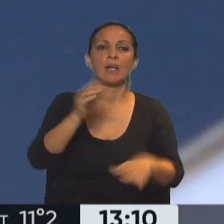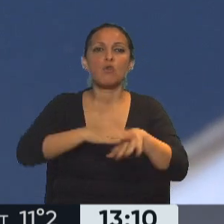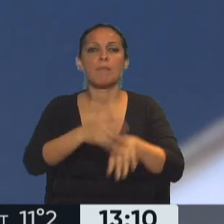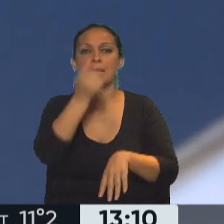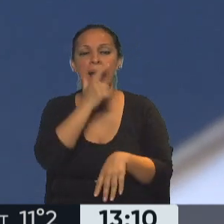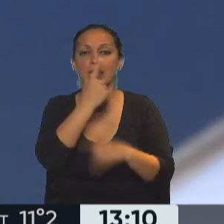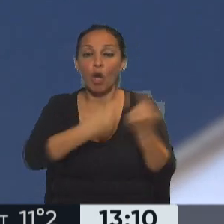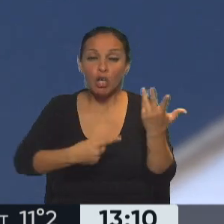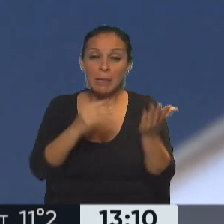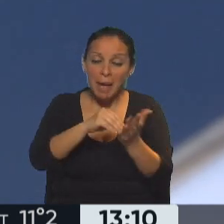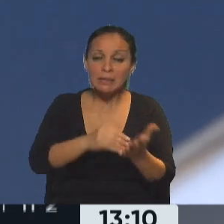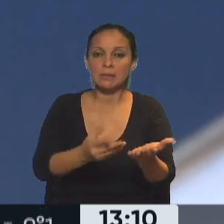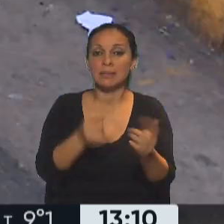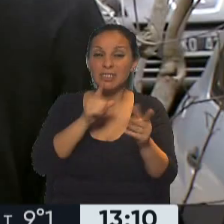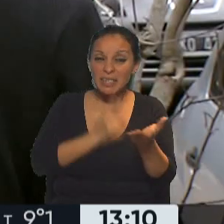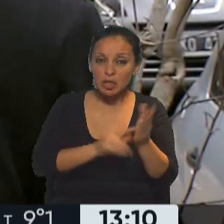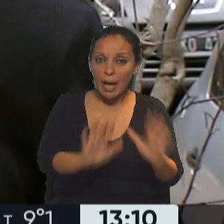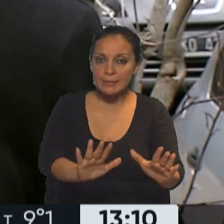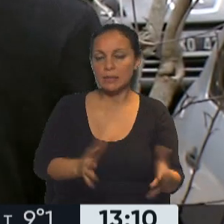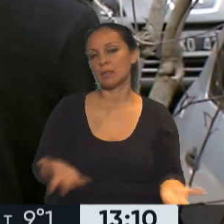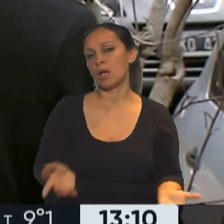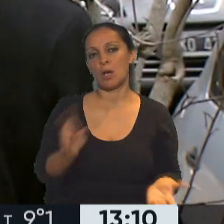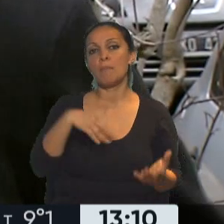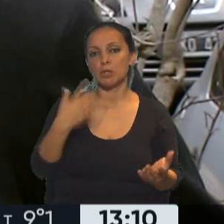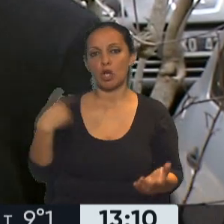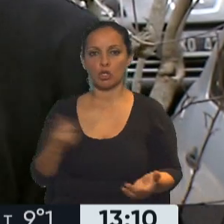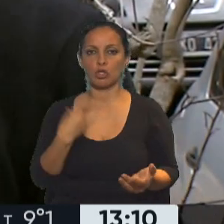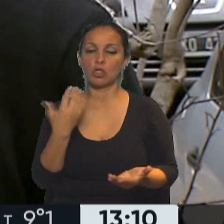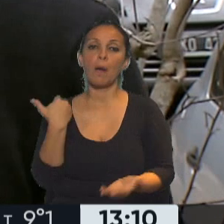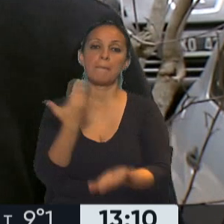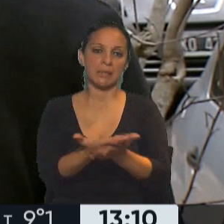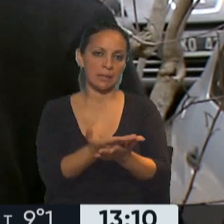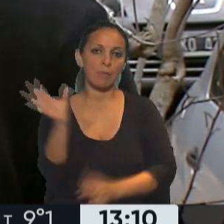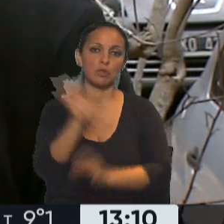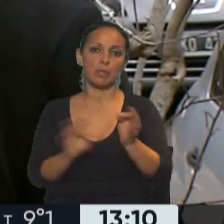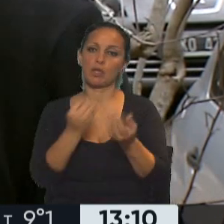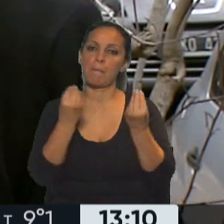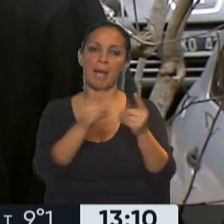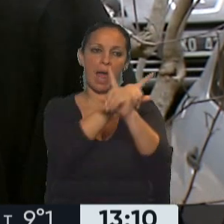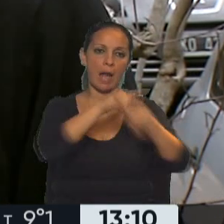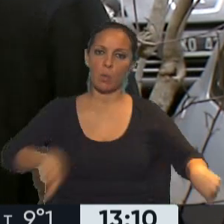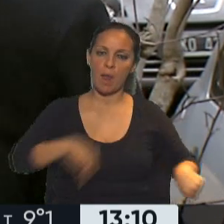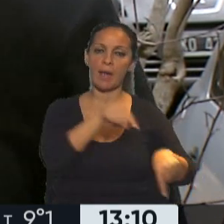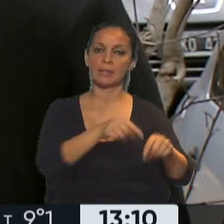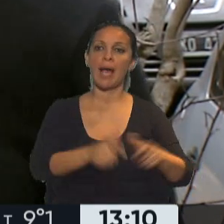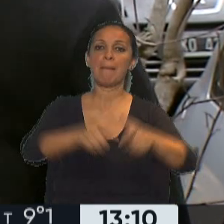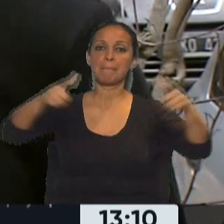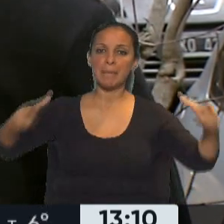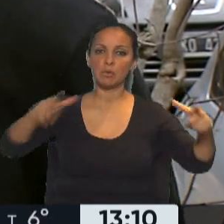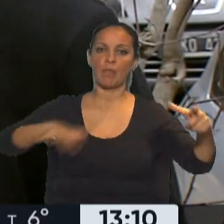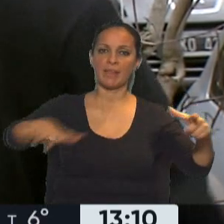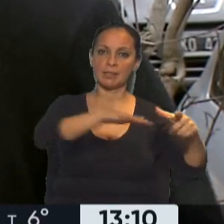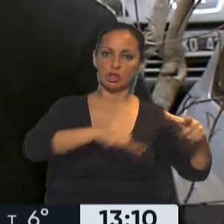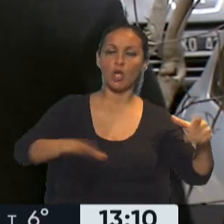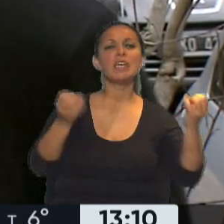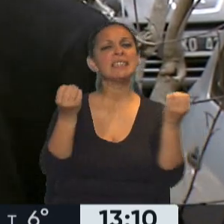con lo cual nos parece que es una muy mala medida, y por eso estamos presentando un proyecto para derogar toda esa extensión de zonas. Nos parece bien que se haga una